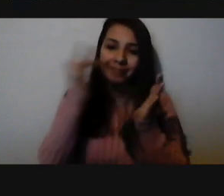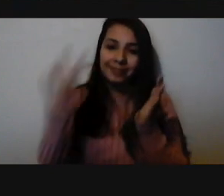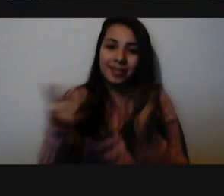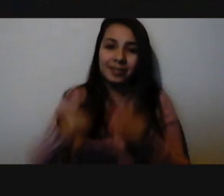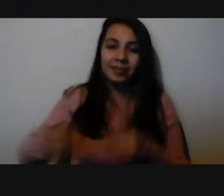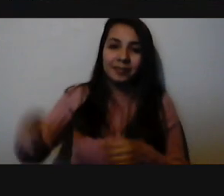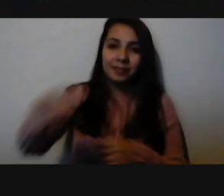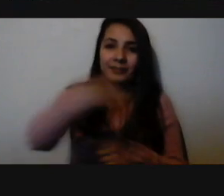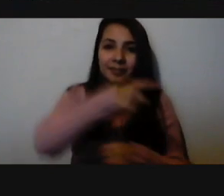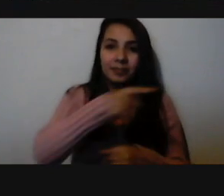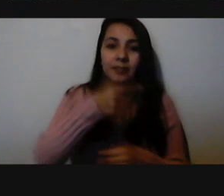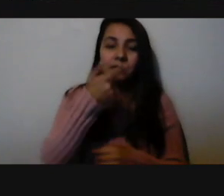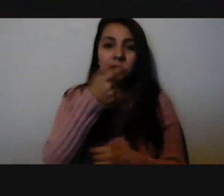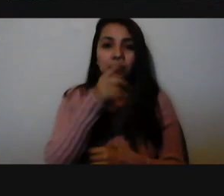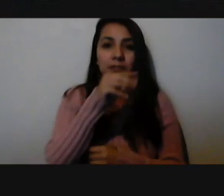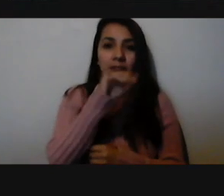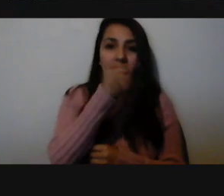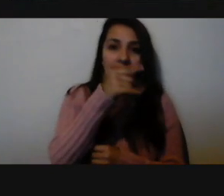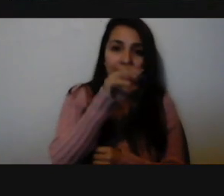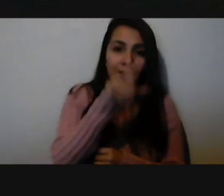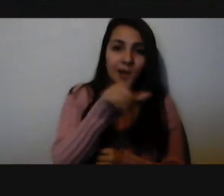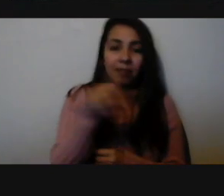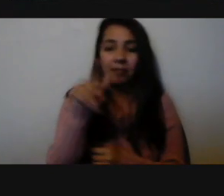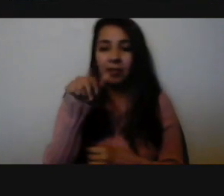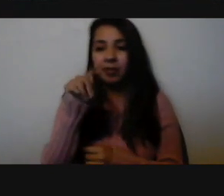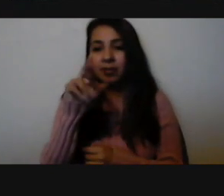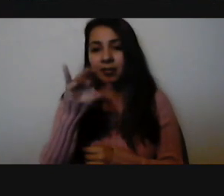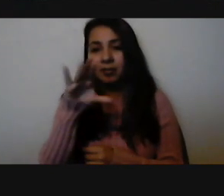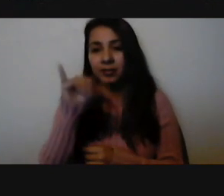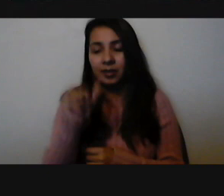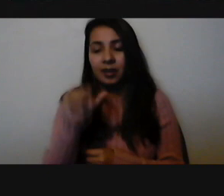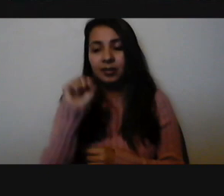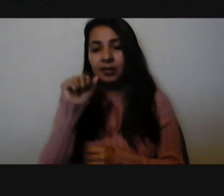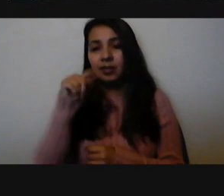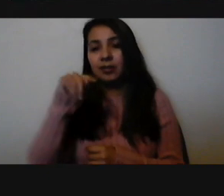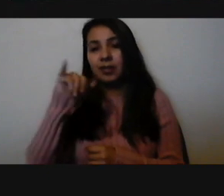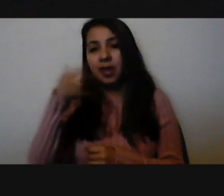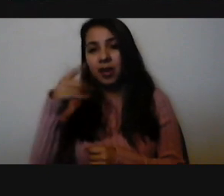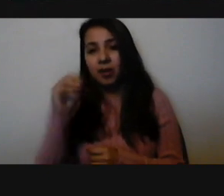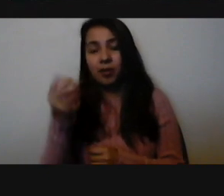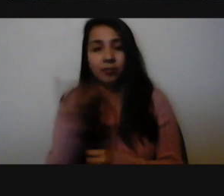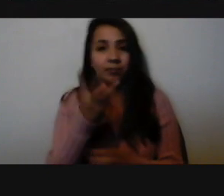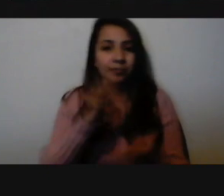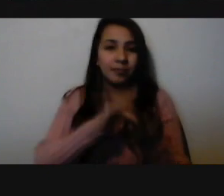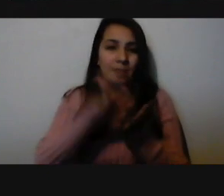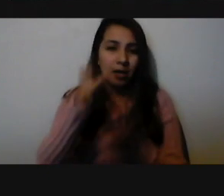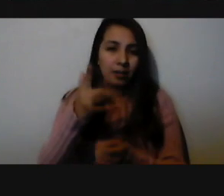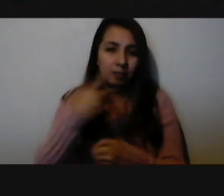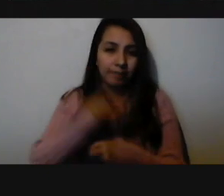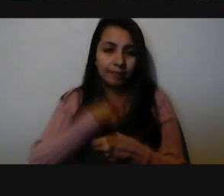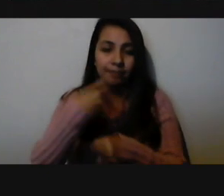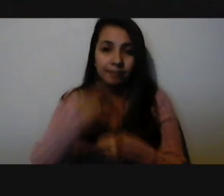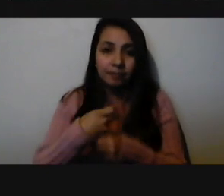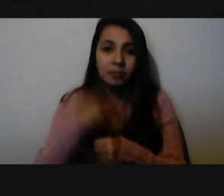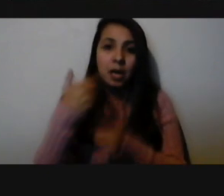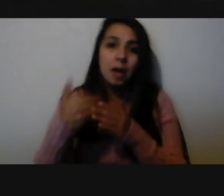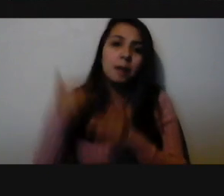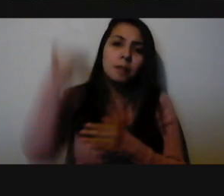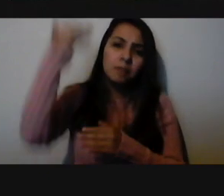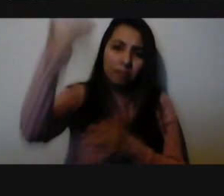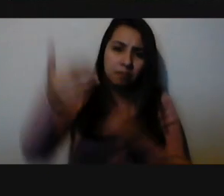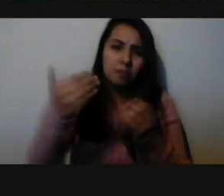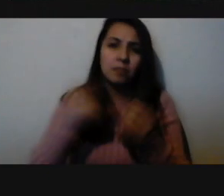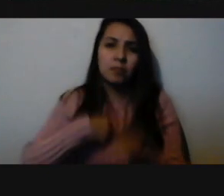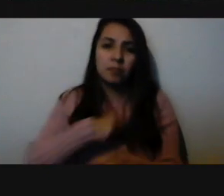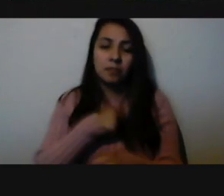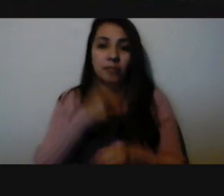de preguntas y comentarios. Muchísimas gracias a ustedes, doctor Miguel Chávez, doctora Patricia Núñez y Santiago.